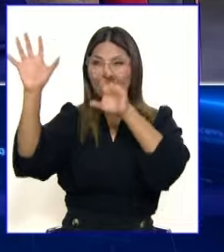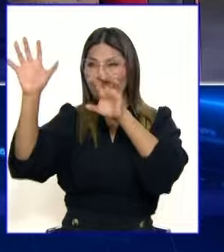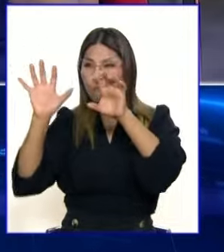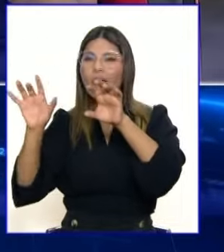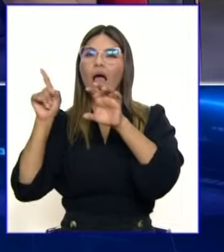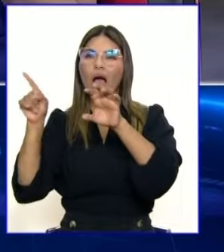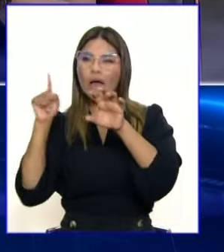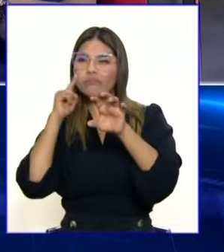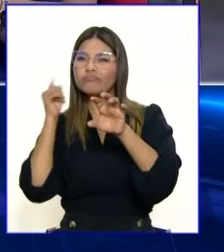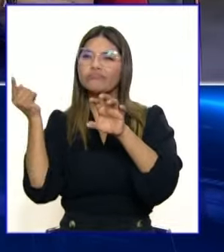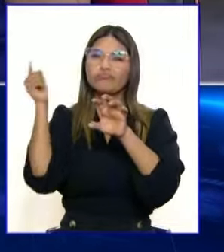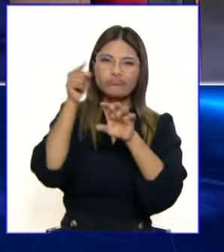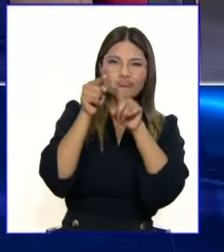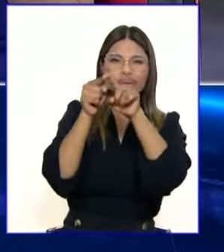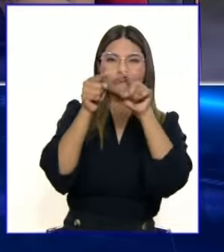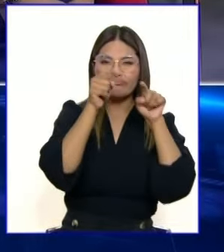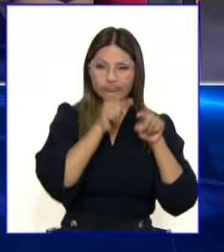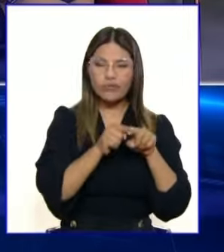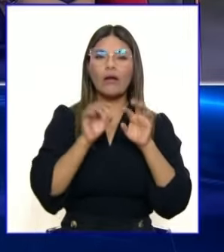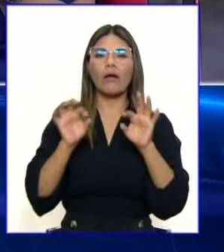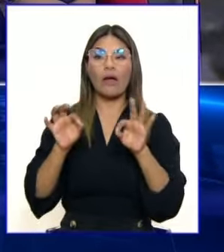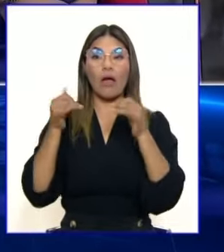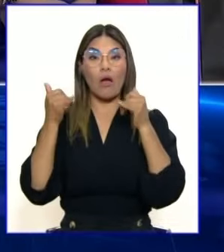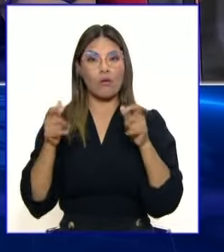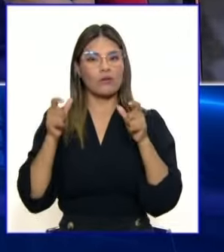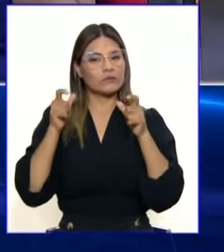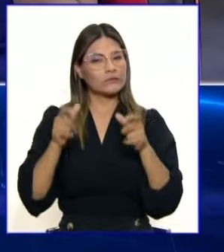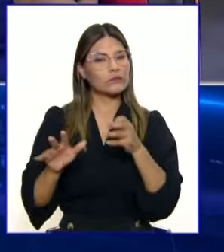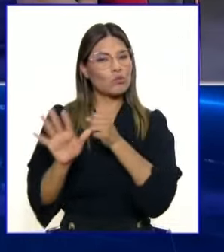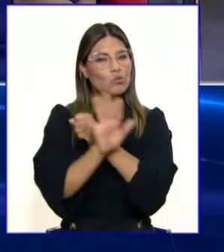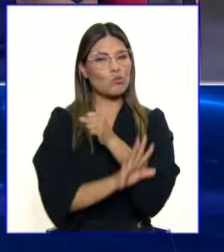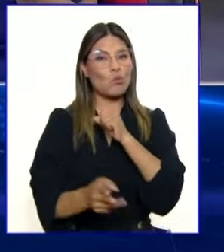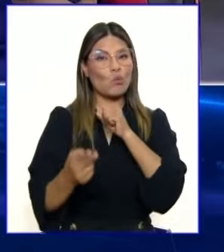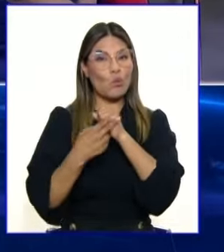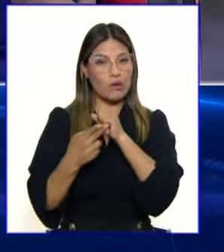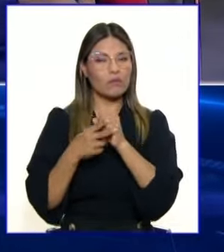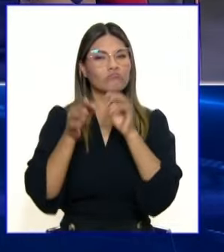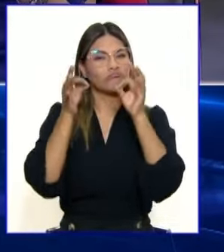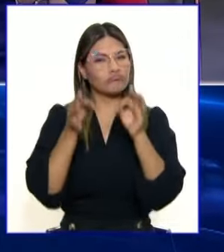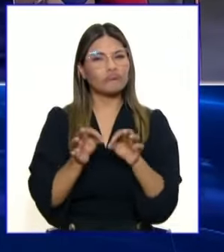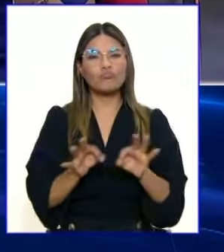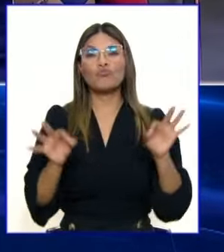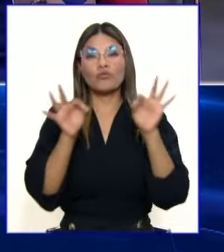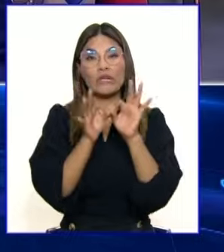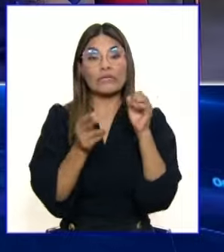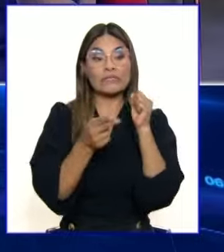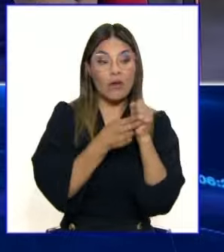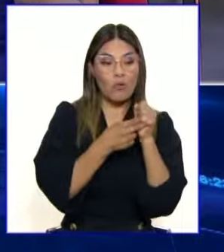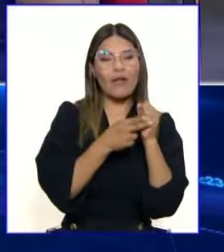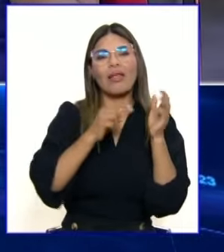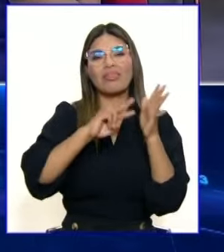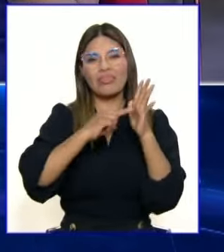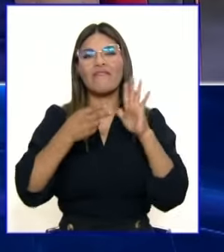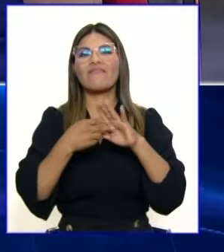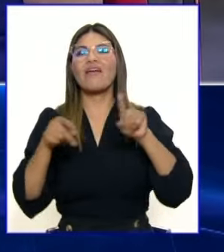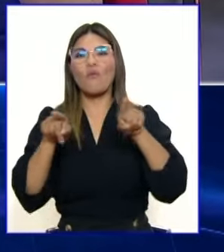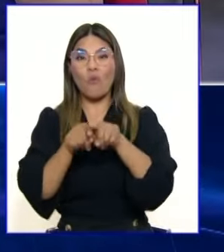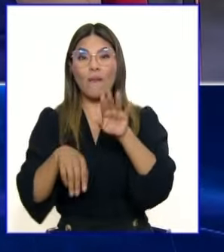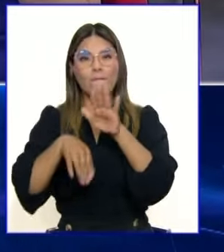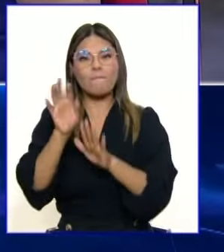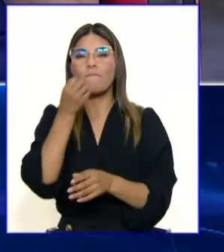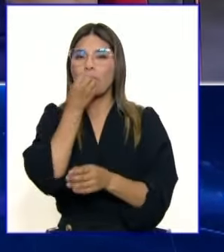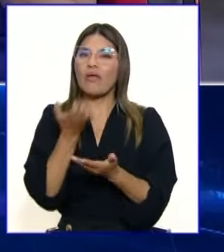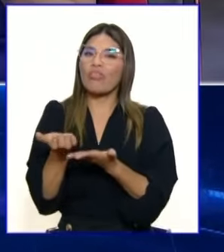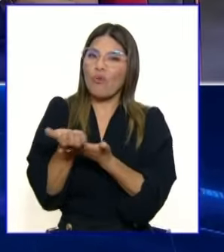prioridades y sabemos que la seguridad trae seguridad económica y prosperidad económica. Entonces, sí, la seguridad